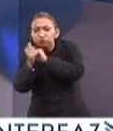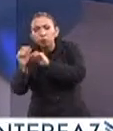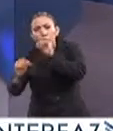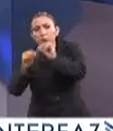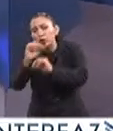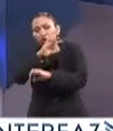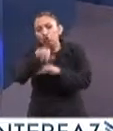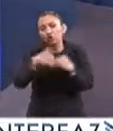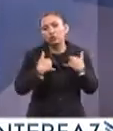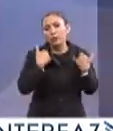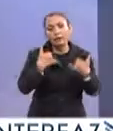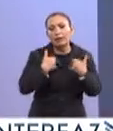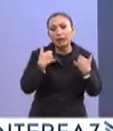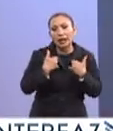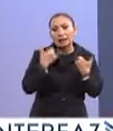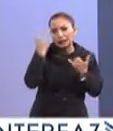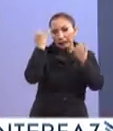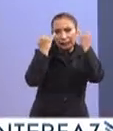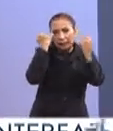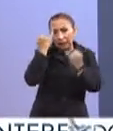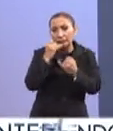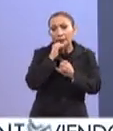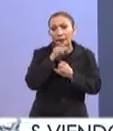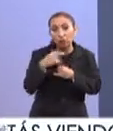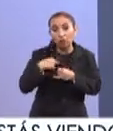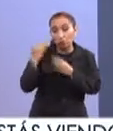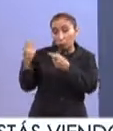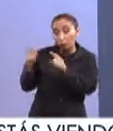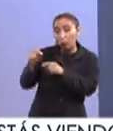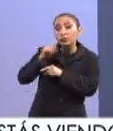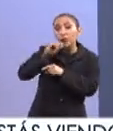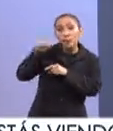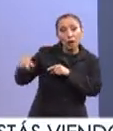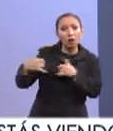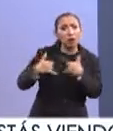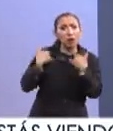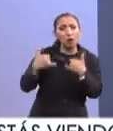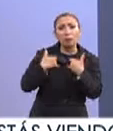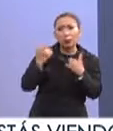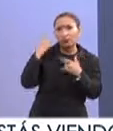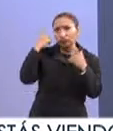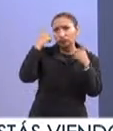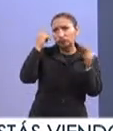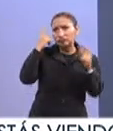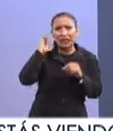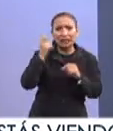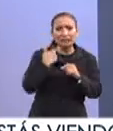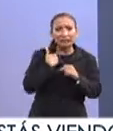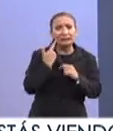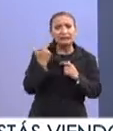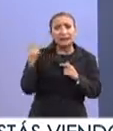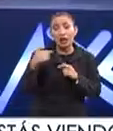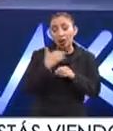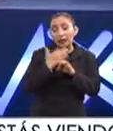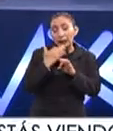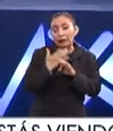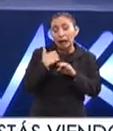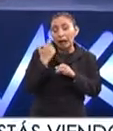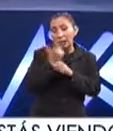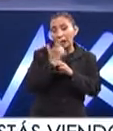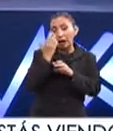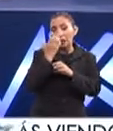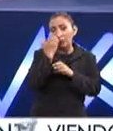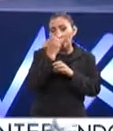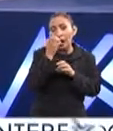marcha porque todos somos jóvenes creadores. Incluso nuestro músico también es egresado de... Más bien está tomando ahorita la carrera